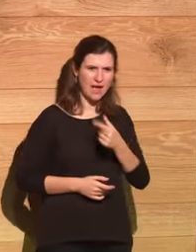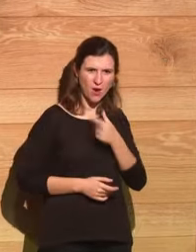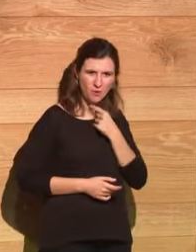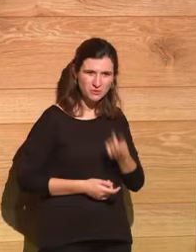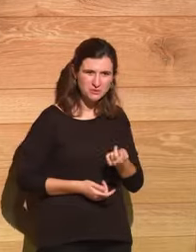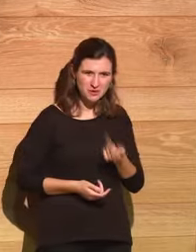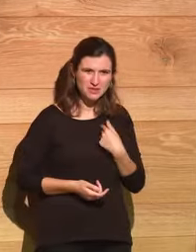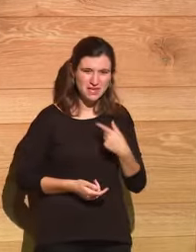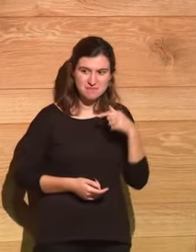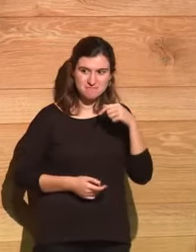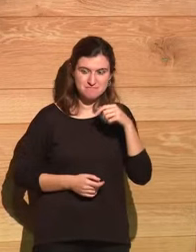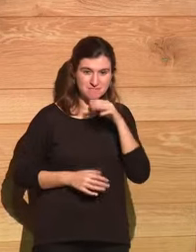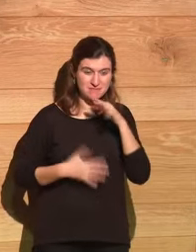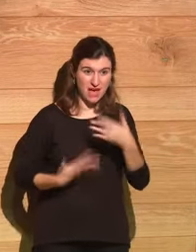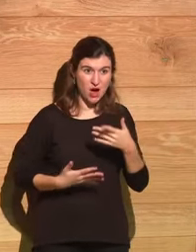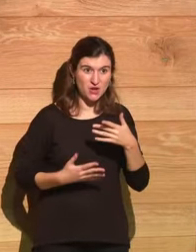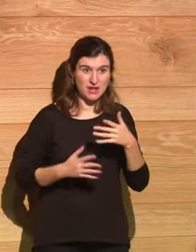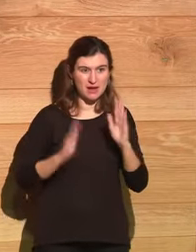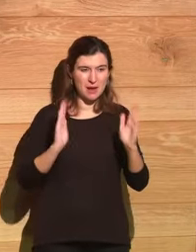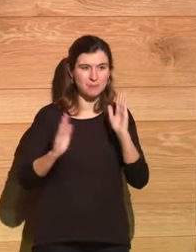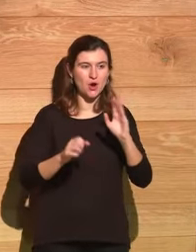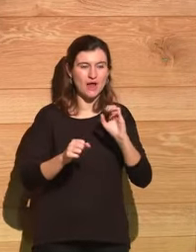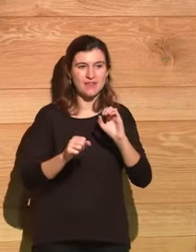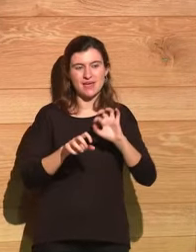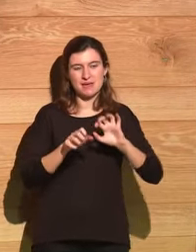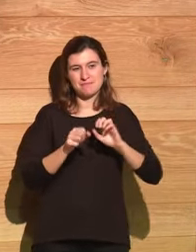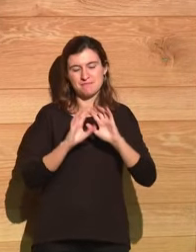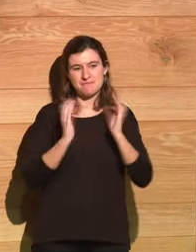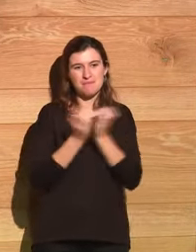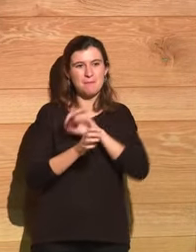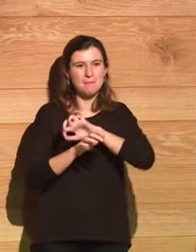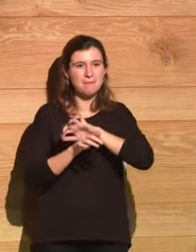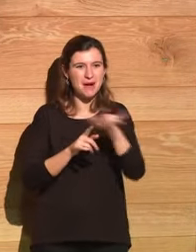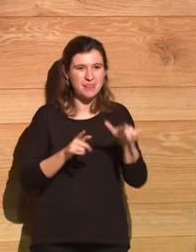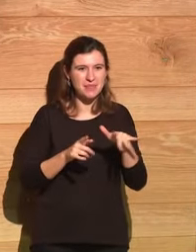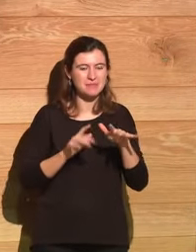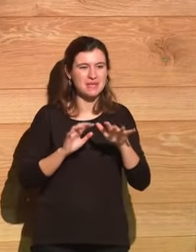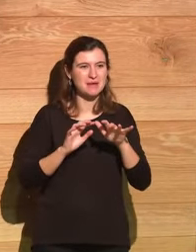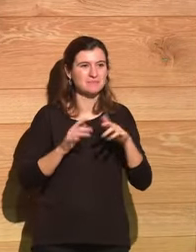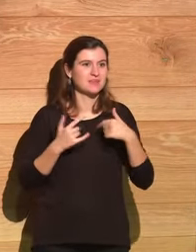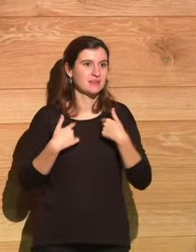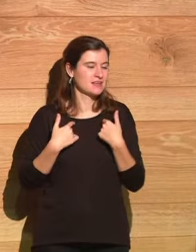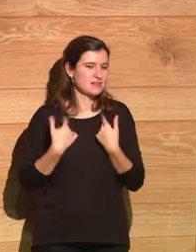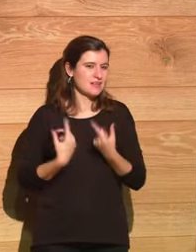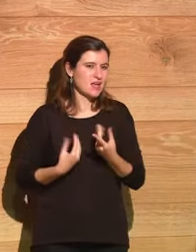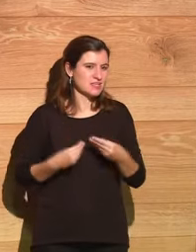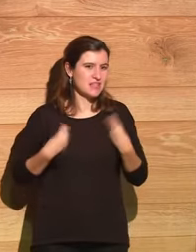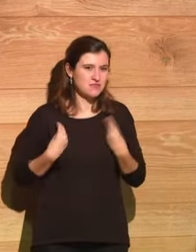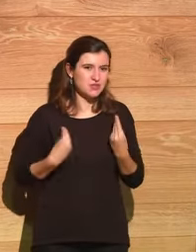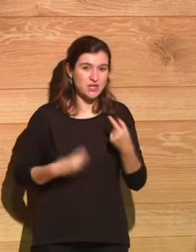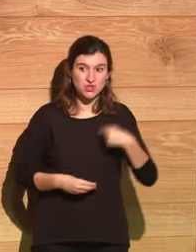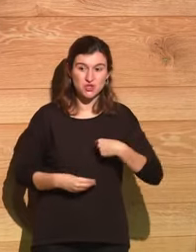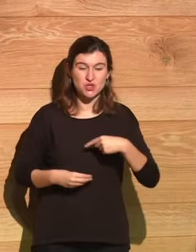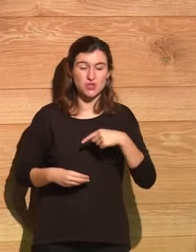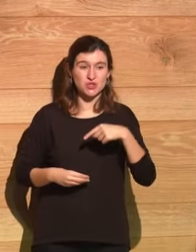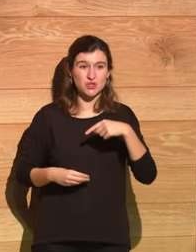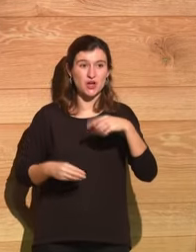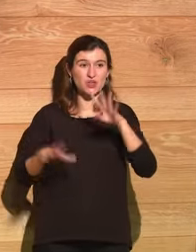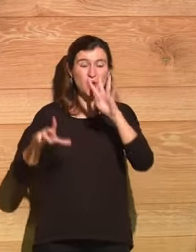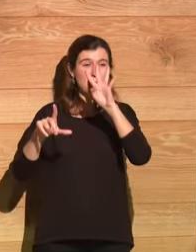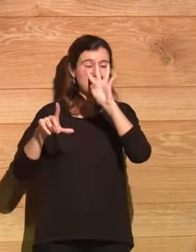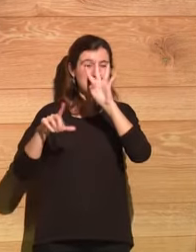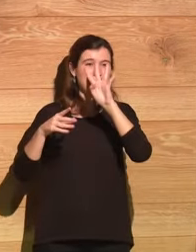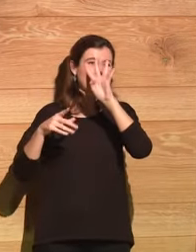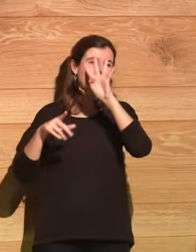que echamos de menos, ¿no? Bueno, en algunas ciudades como esta, no. Yo vivo en Barcelona, donde todavía tenemos toque de queda a las